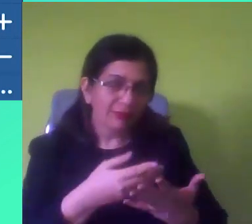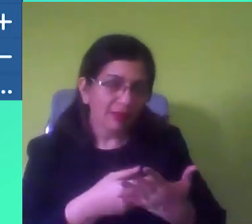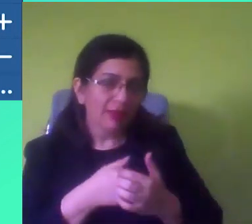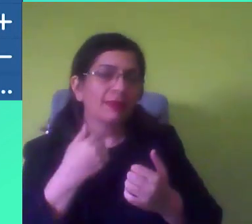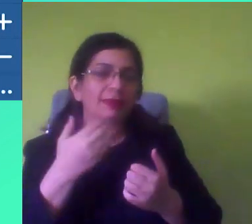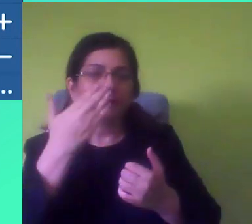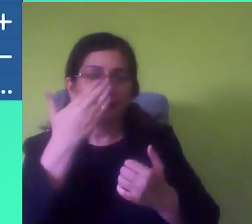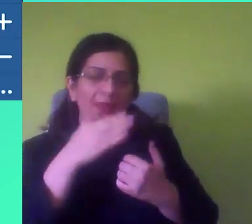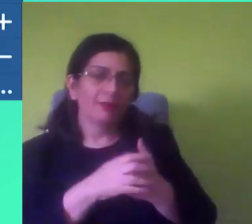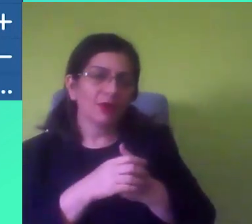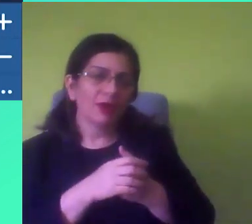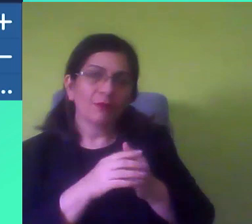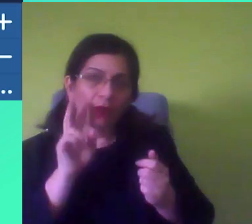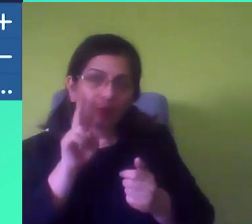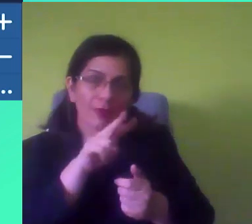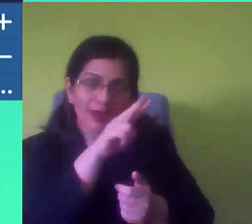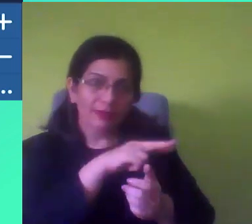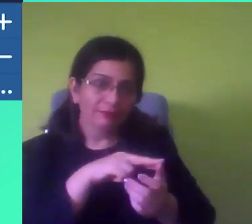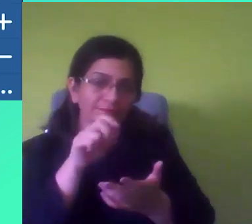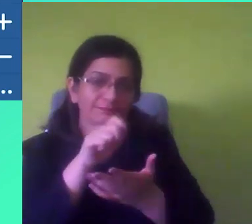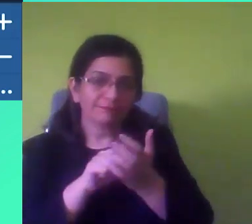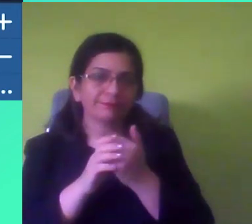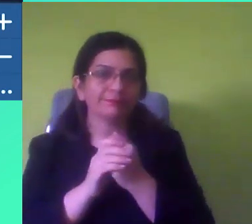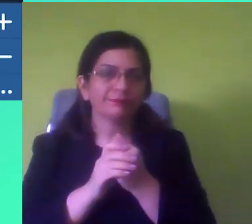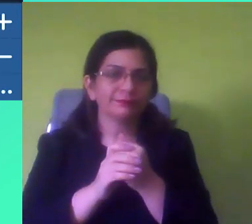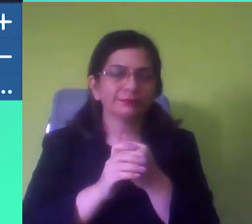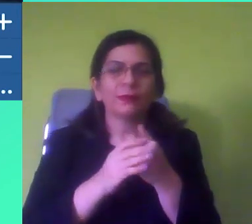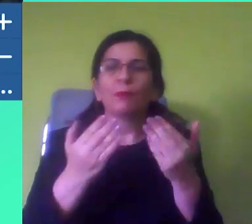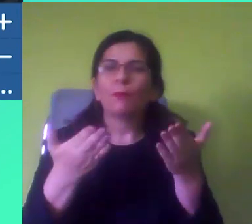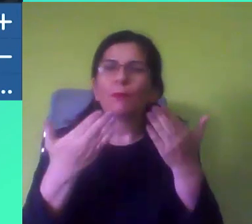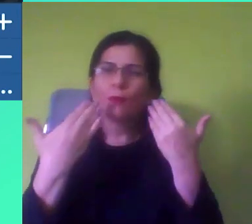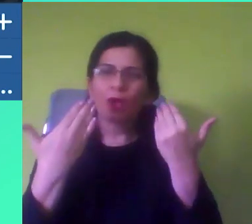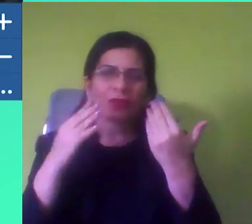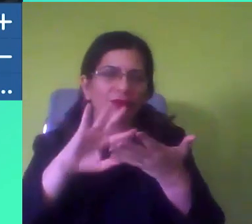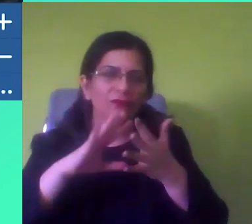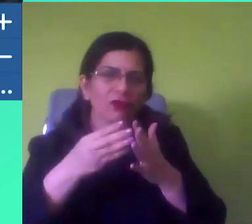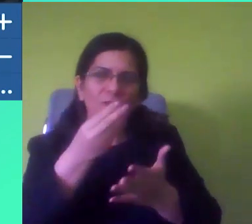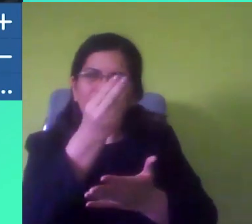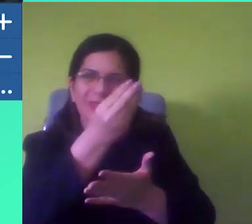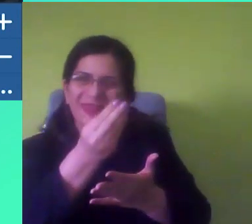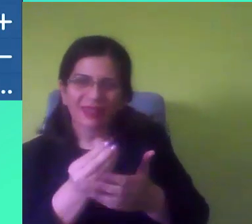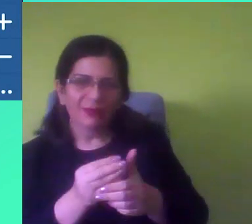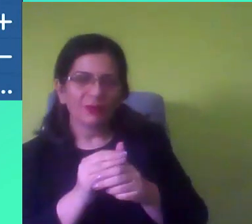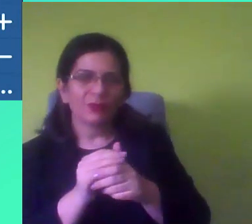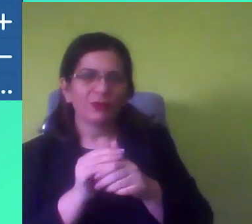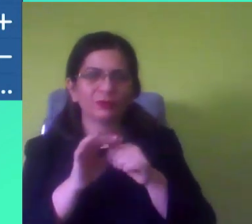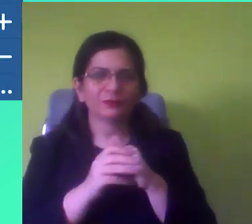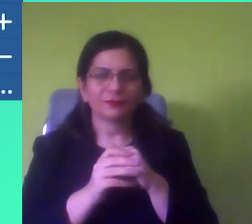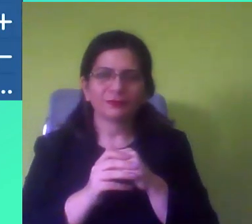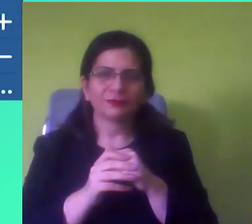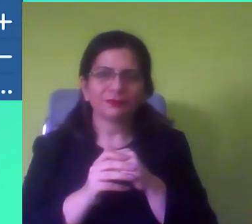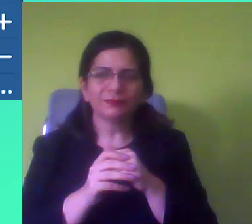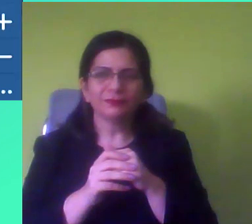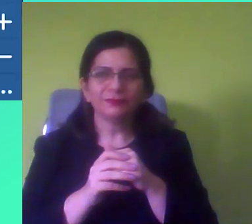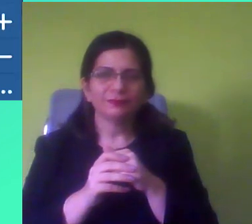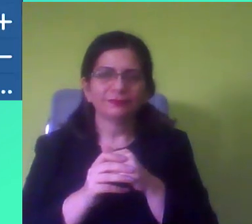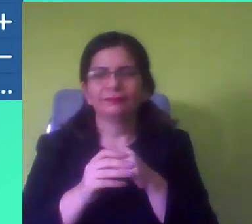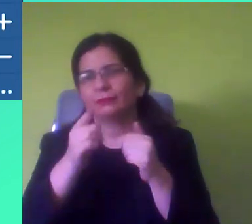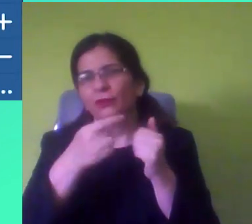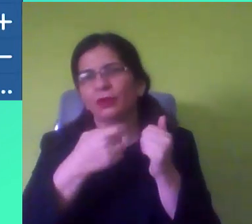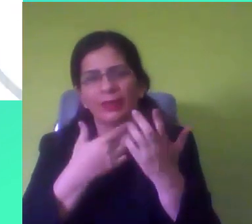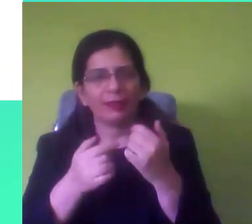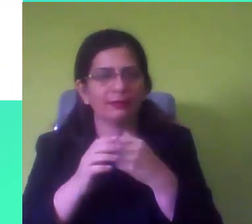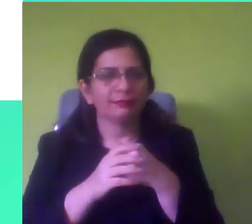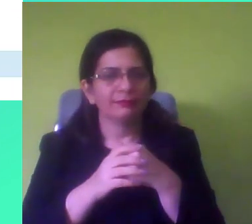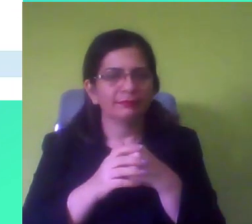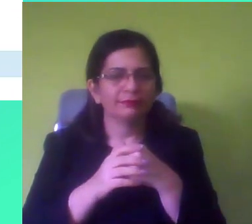lo dibujamos en un gráfico XY, donde el gráfico bueno, podemos elegir